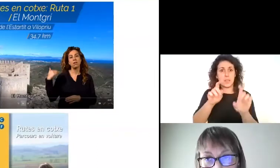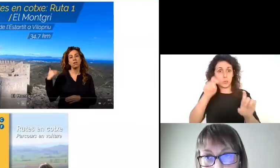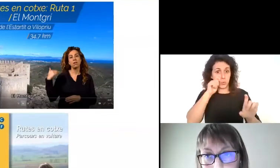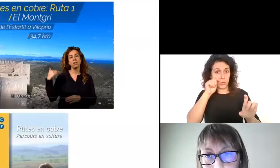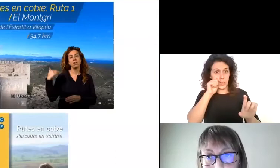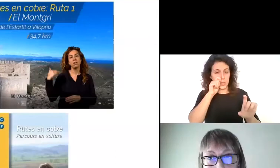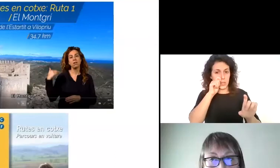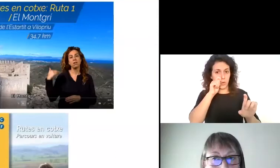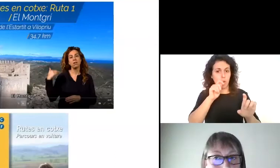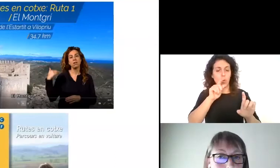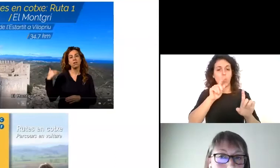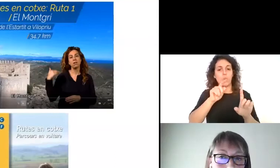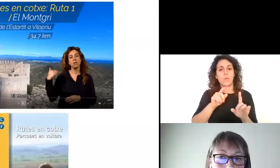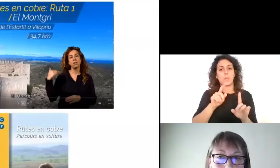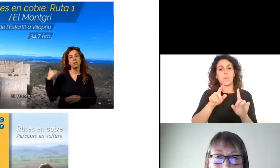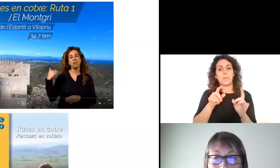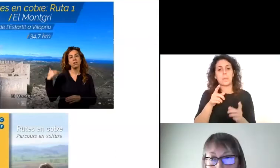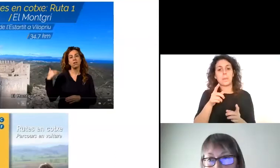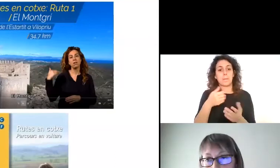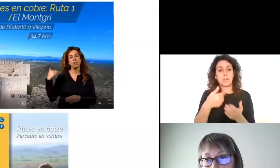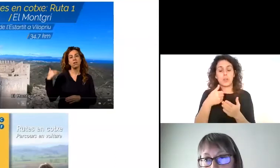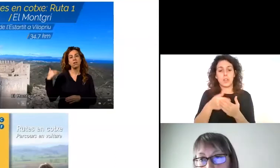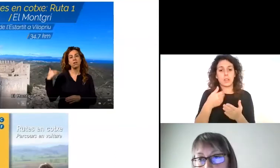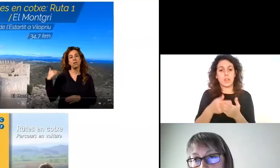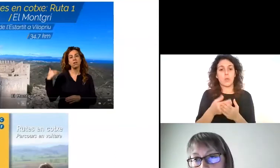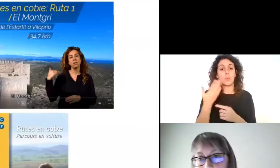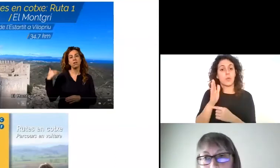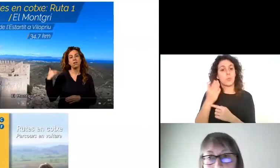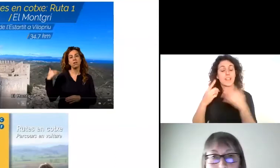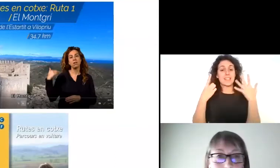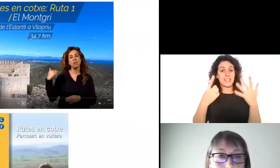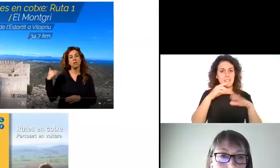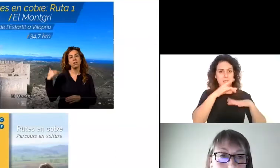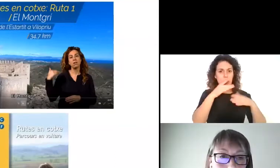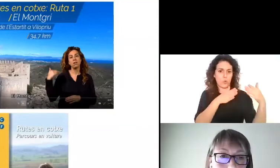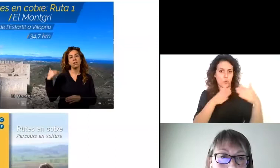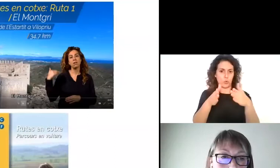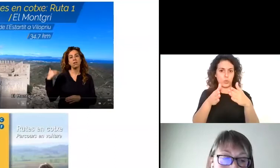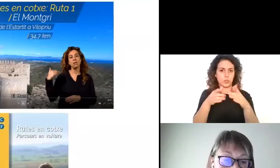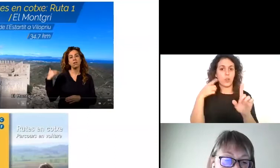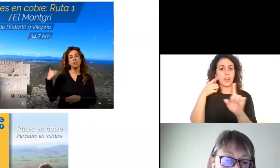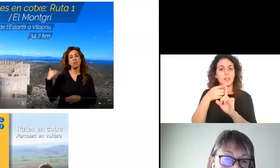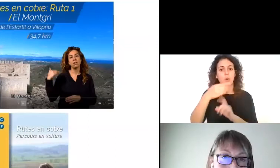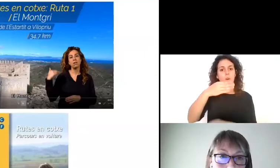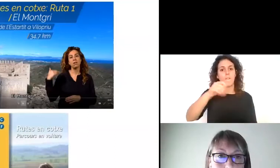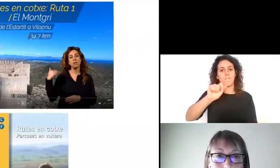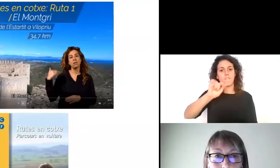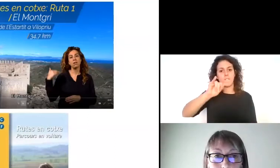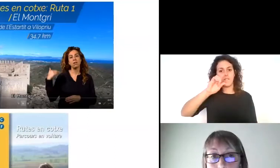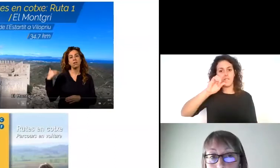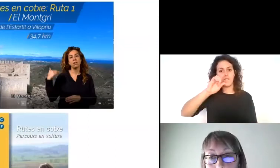nuestro, a nivel de web, que pues propone 6 rutas distintas para visitar el Baix Empordà. Estas rutas,